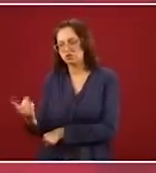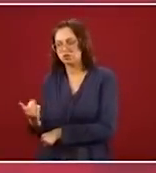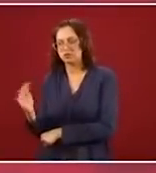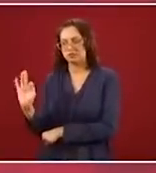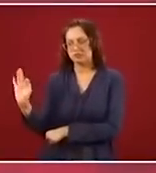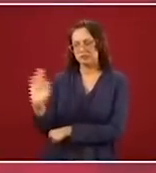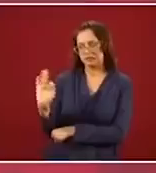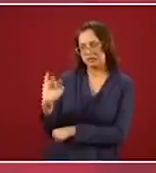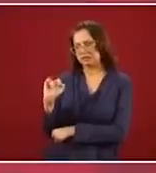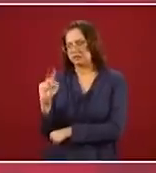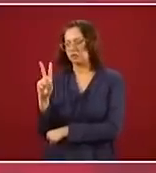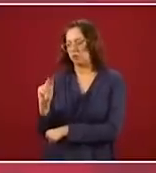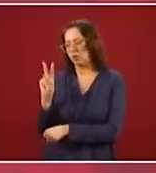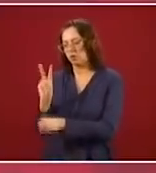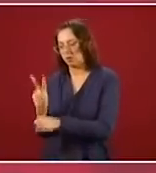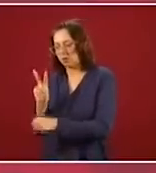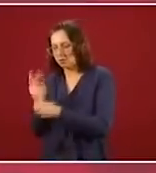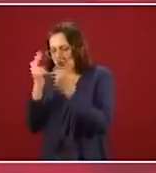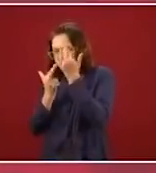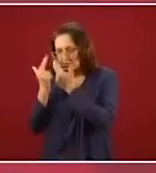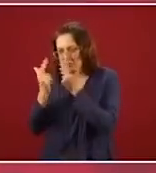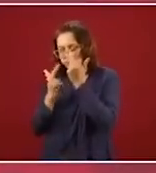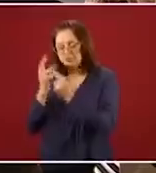no, sí,